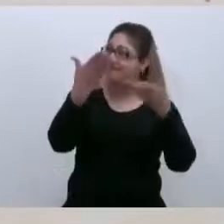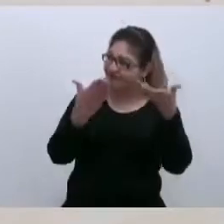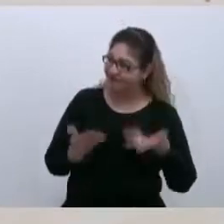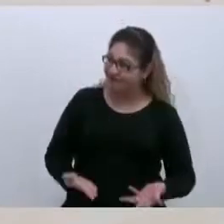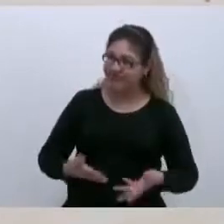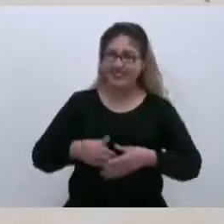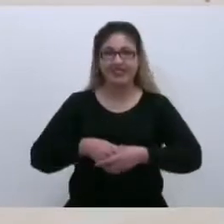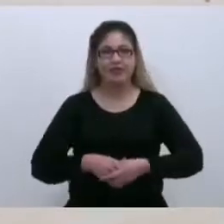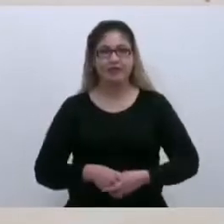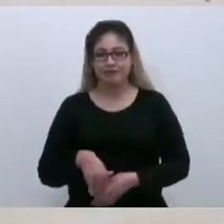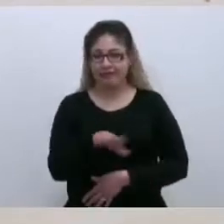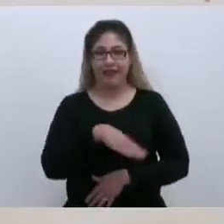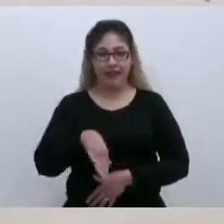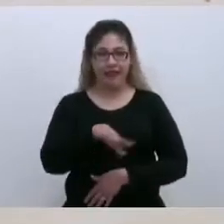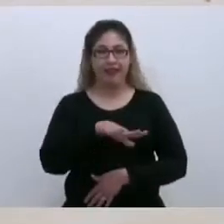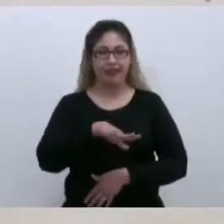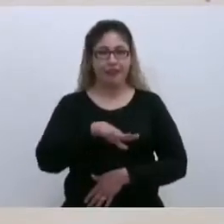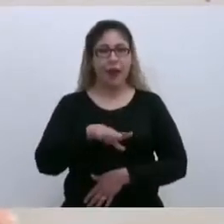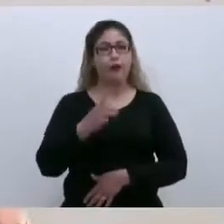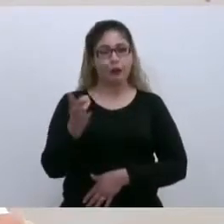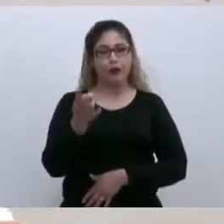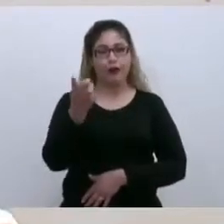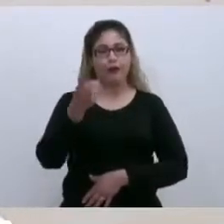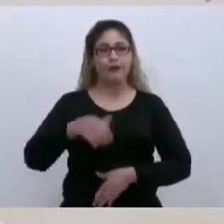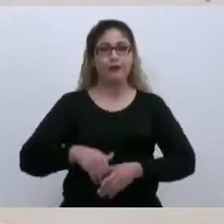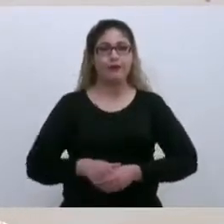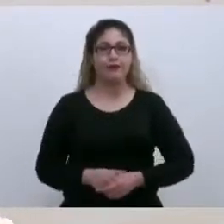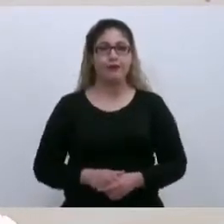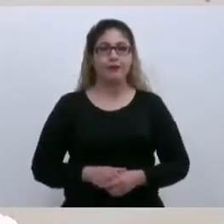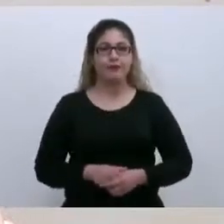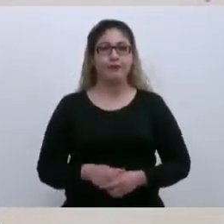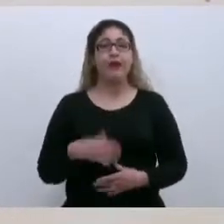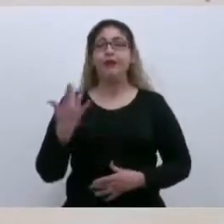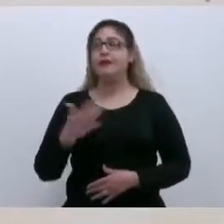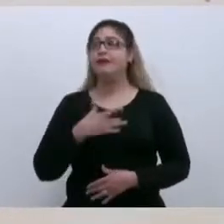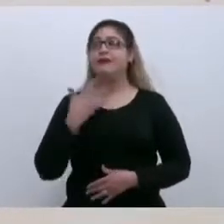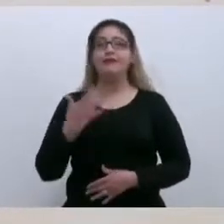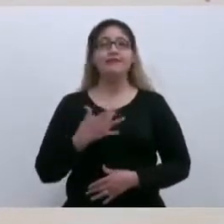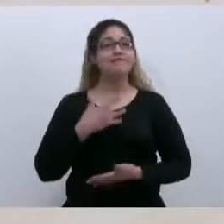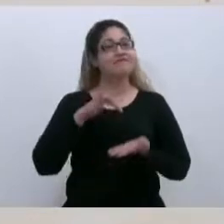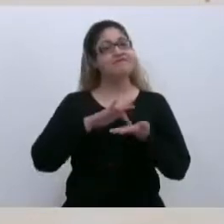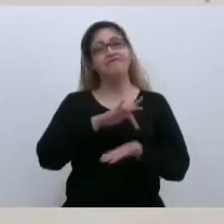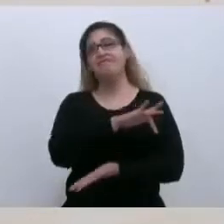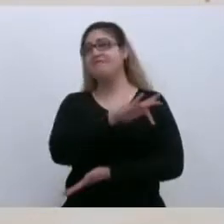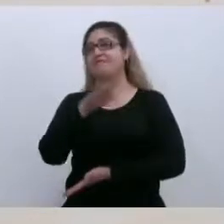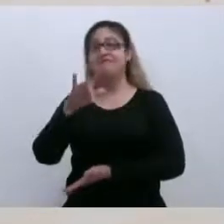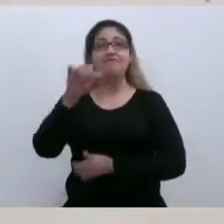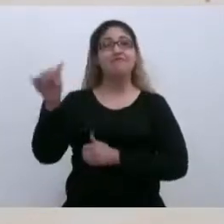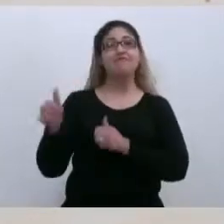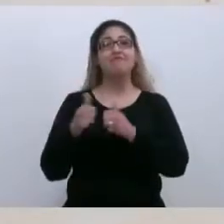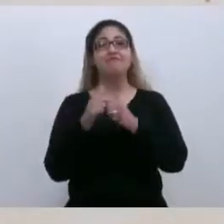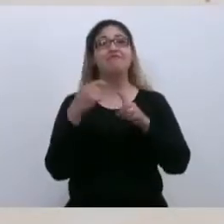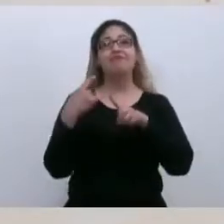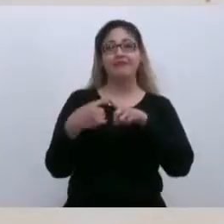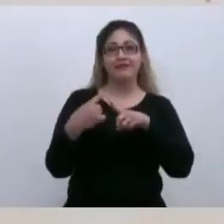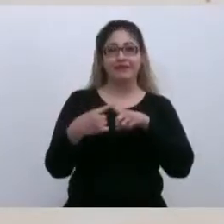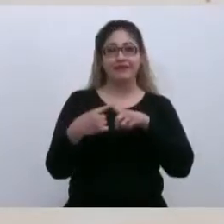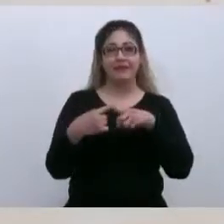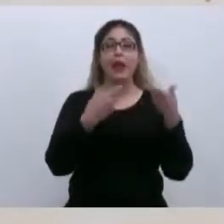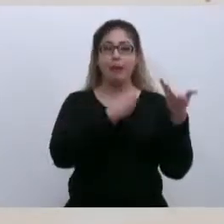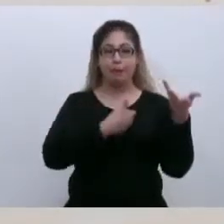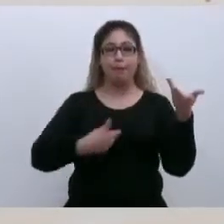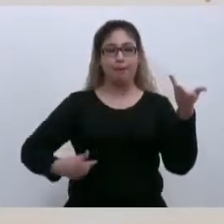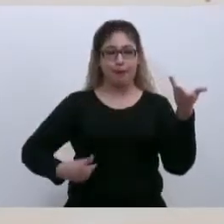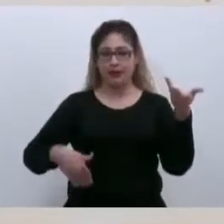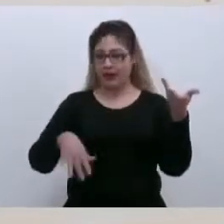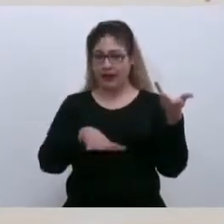comarca lagunera de Durango. Agradezco también la presencia de la presidenta